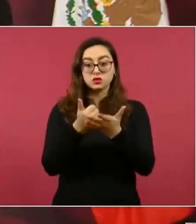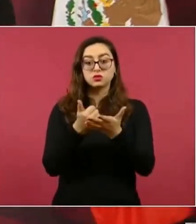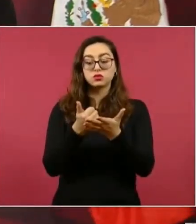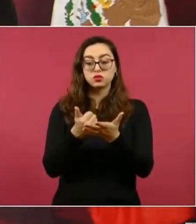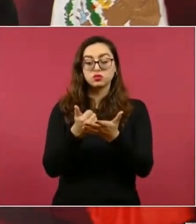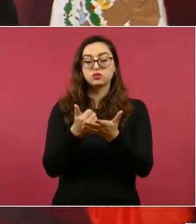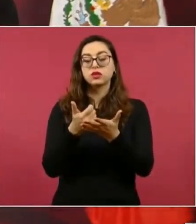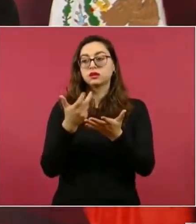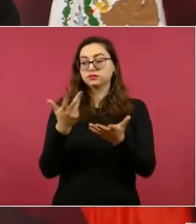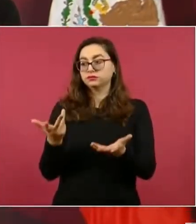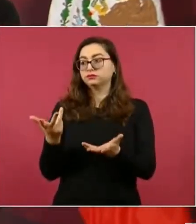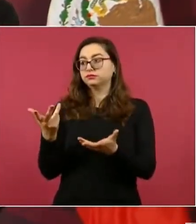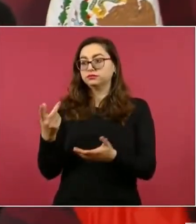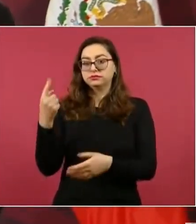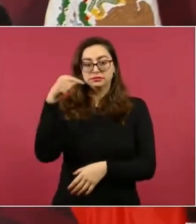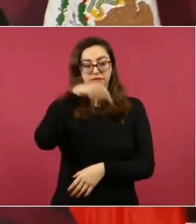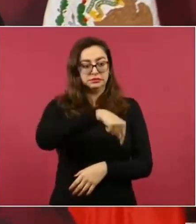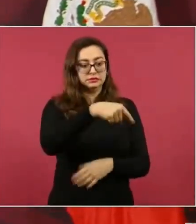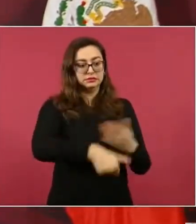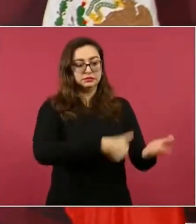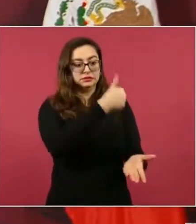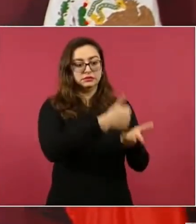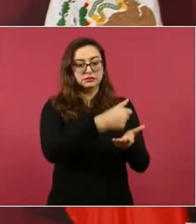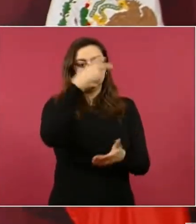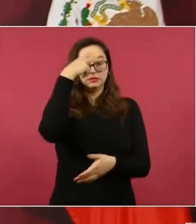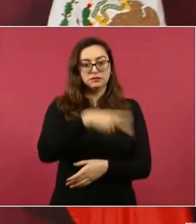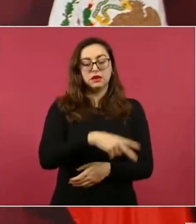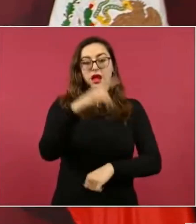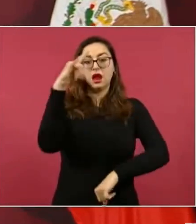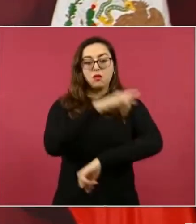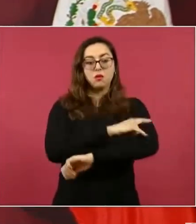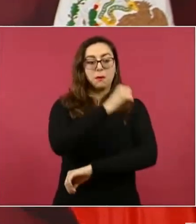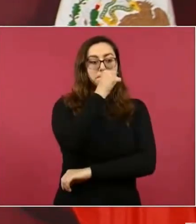pues quitándole presión al aeropuerto de la ciudad